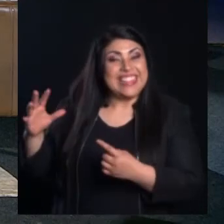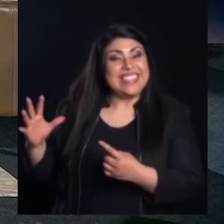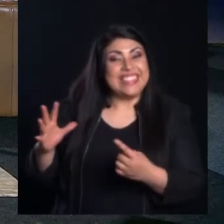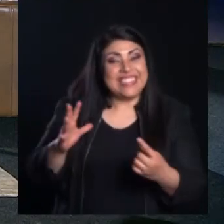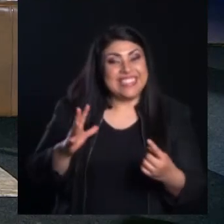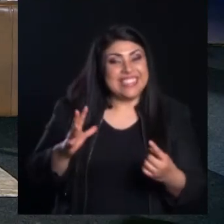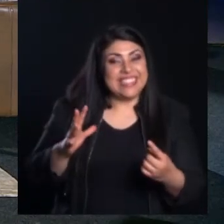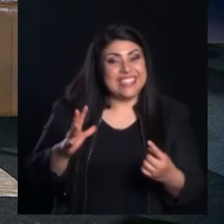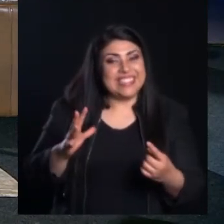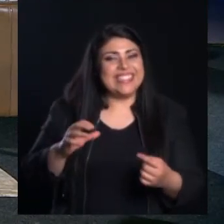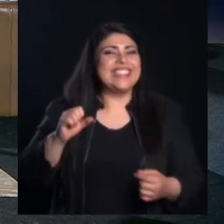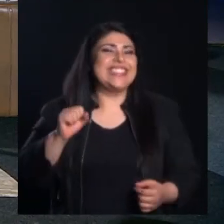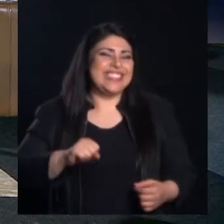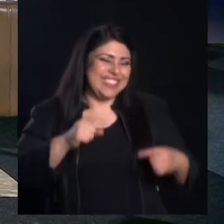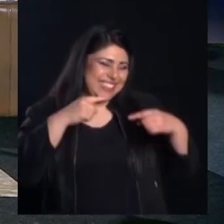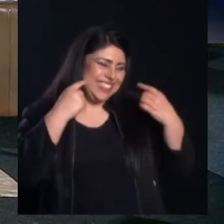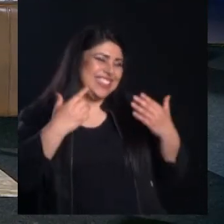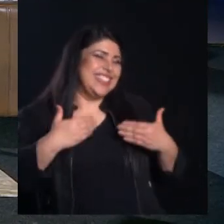esto